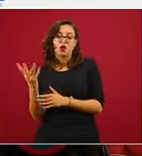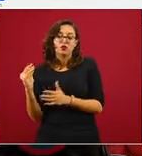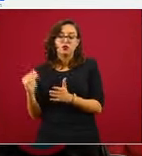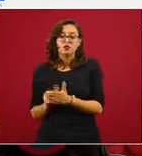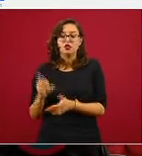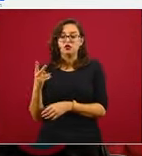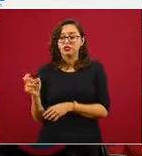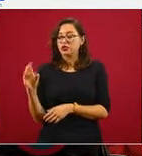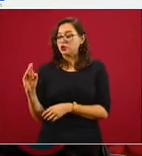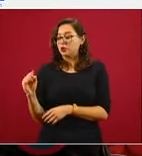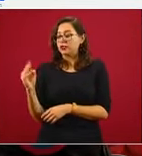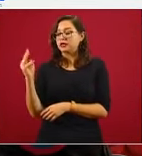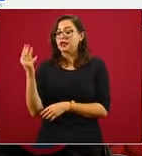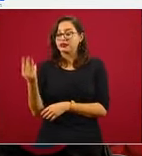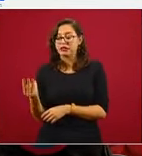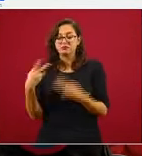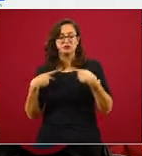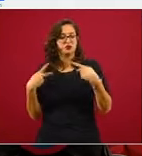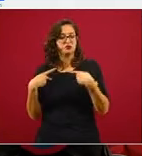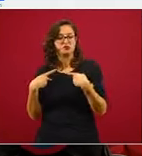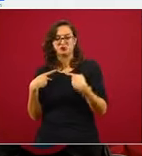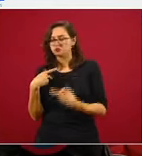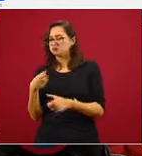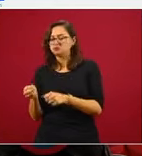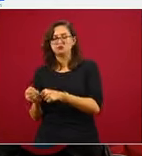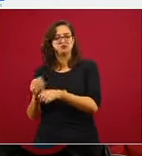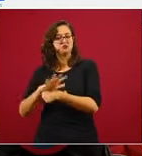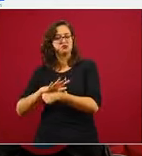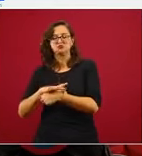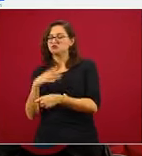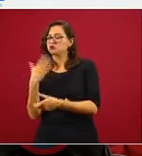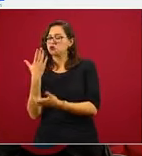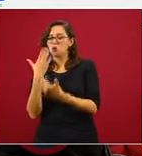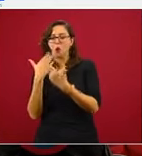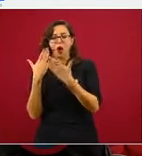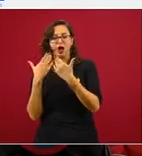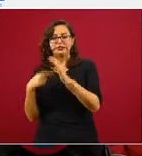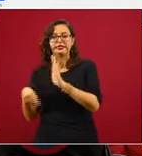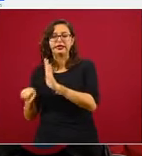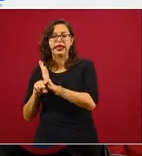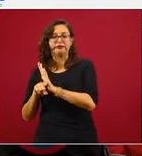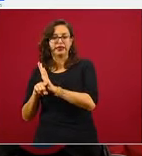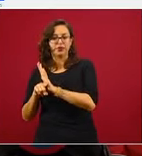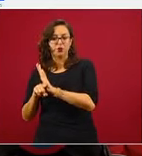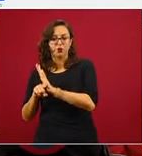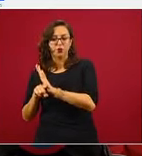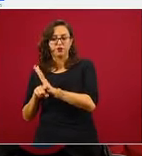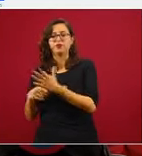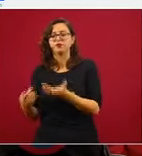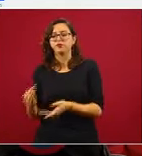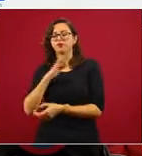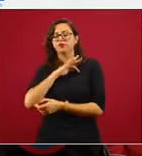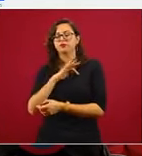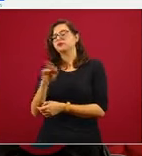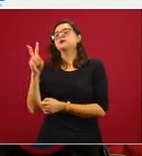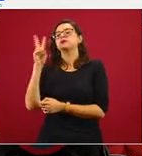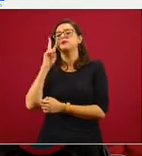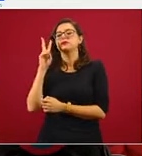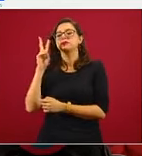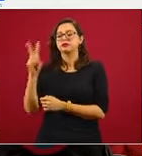584.293 personas que han salido negativas a la prueba. Están representadas precisamente en las barras de